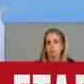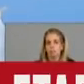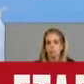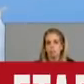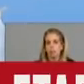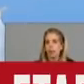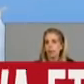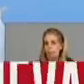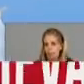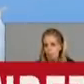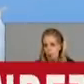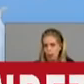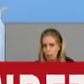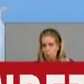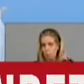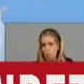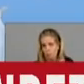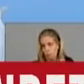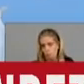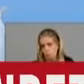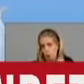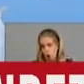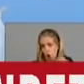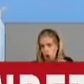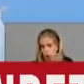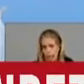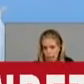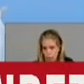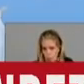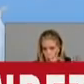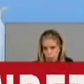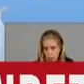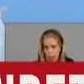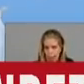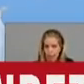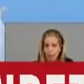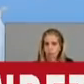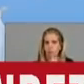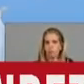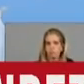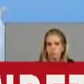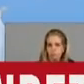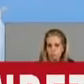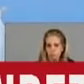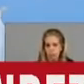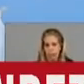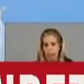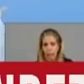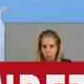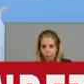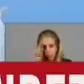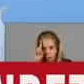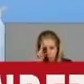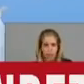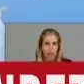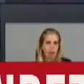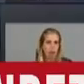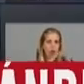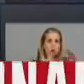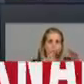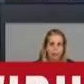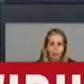Argentina, o en realidad no le dan mal al AMBA, ¿no? Porque como decimos siempre, estamos focalizándonos en el área metropolitana de Buenos Aires, cuando el resto del país tiene